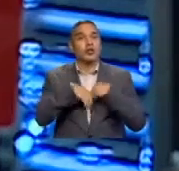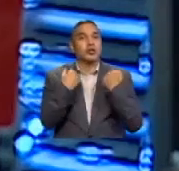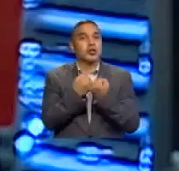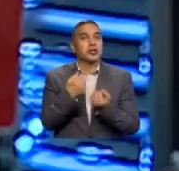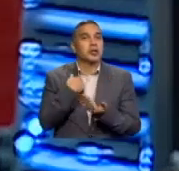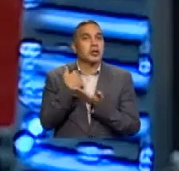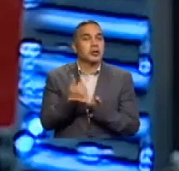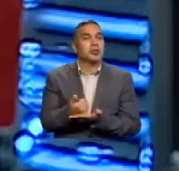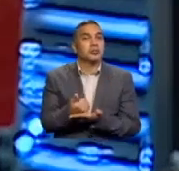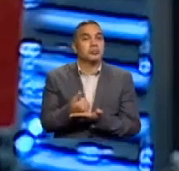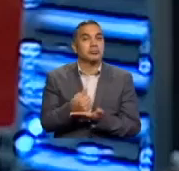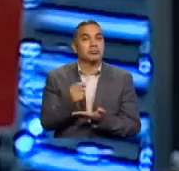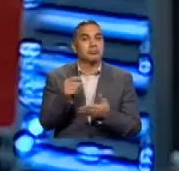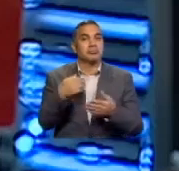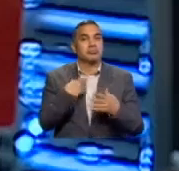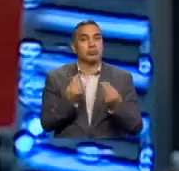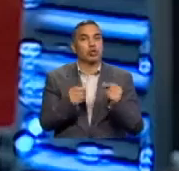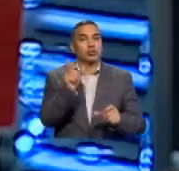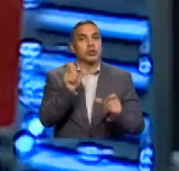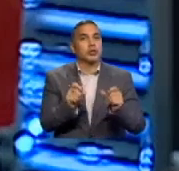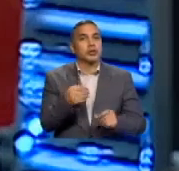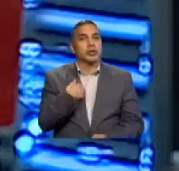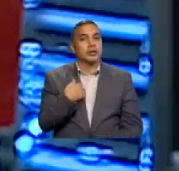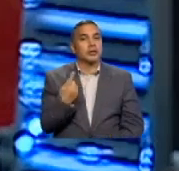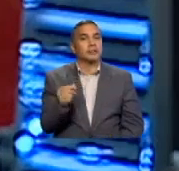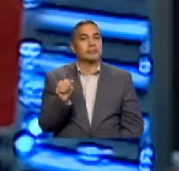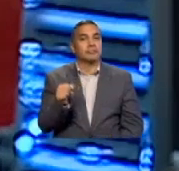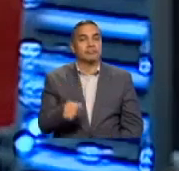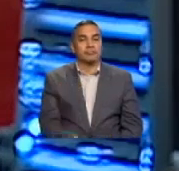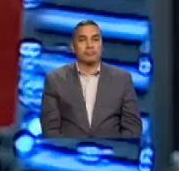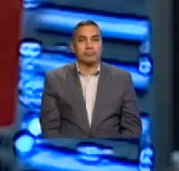sociales. ¿Existirían más víctimas?